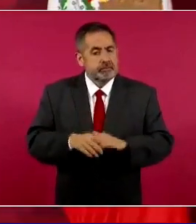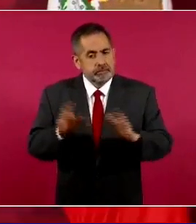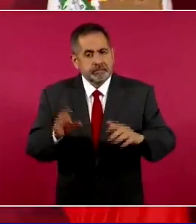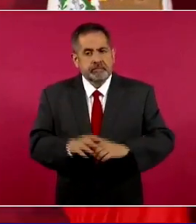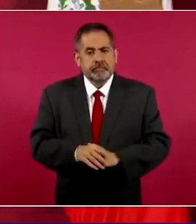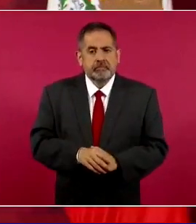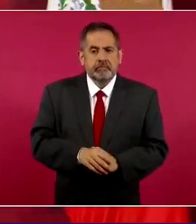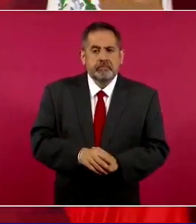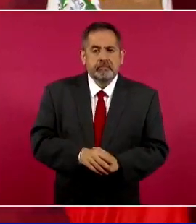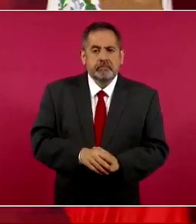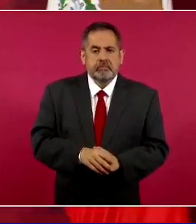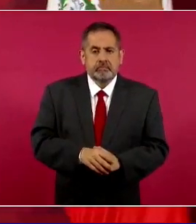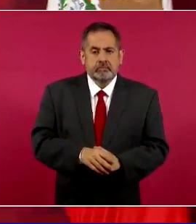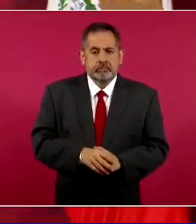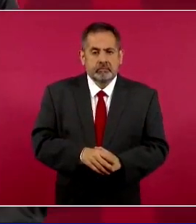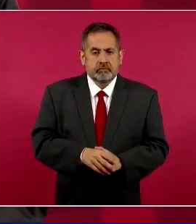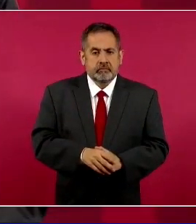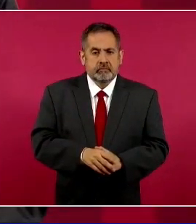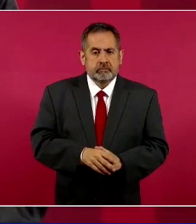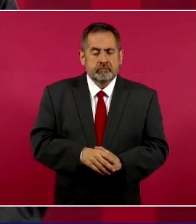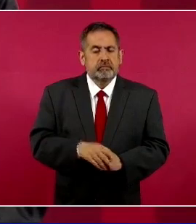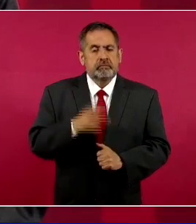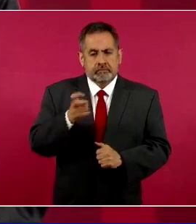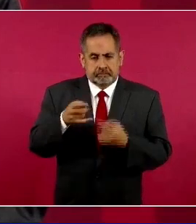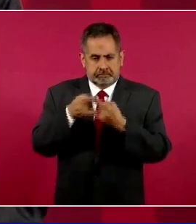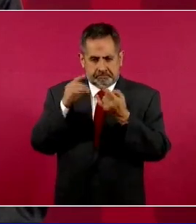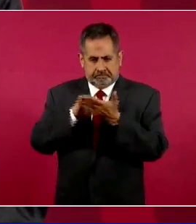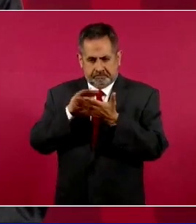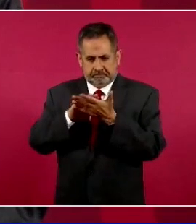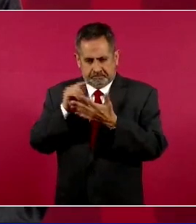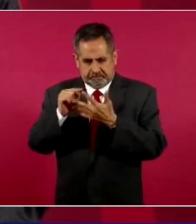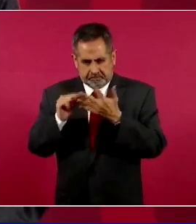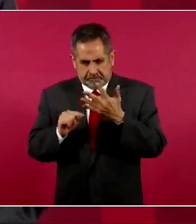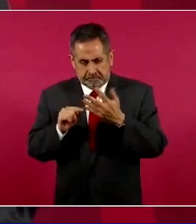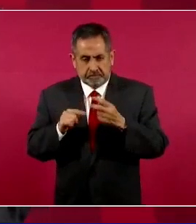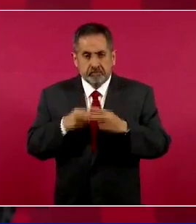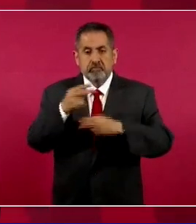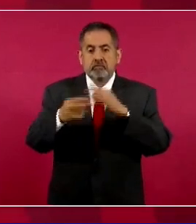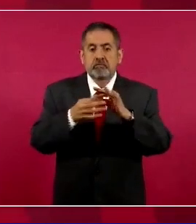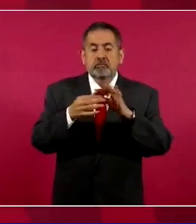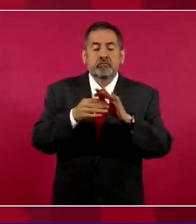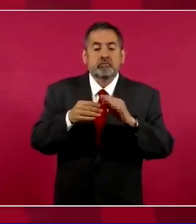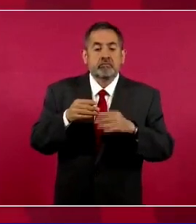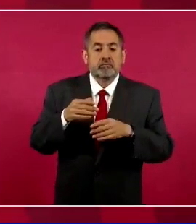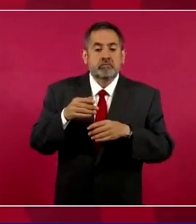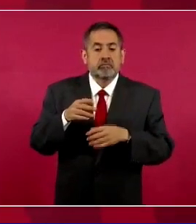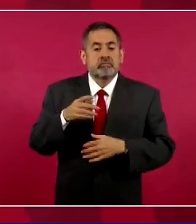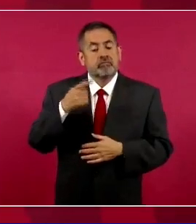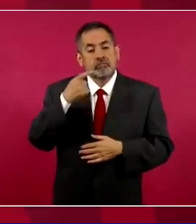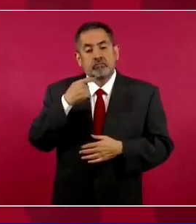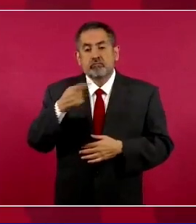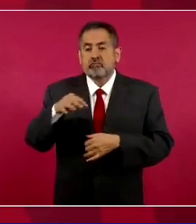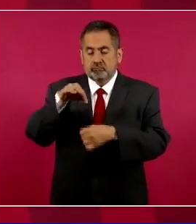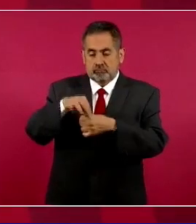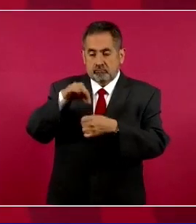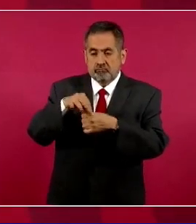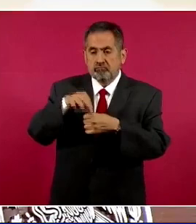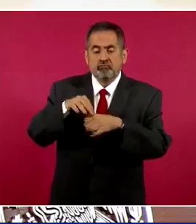Bueno, con estos antecedentes explico que voté a favor